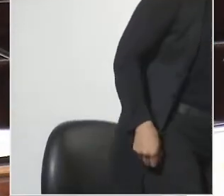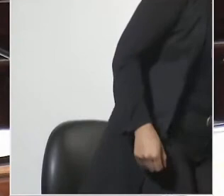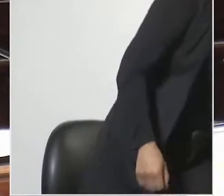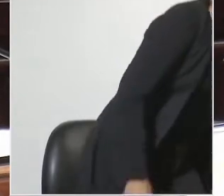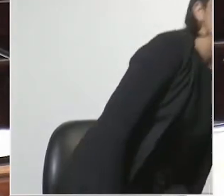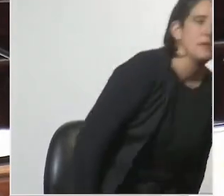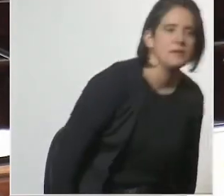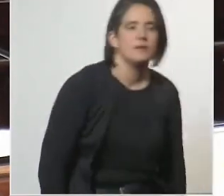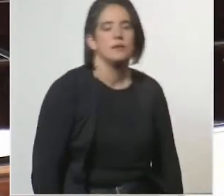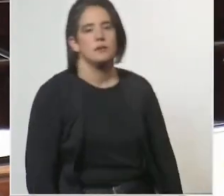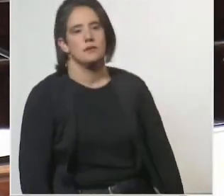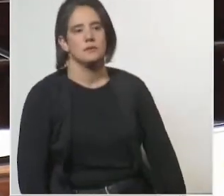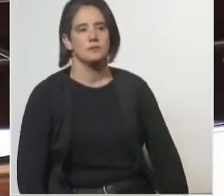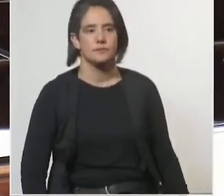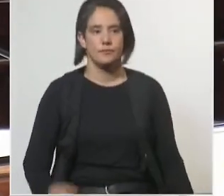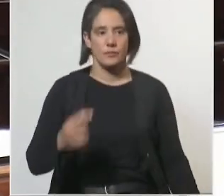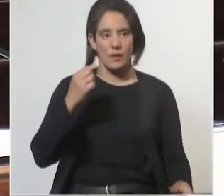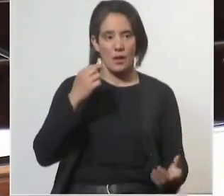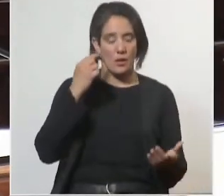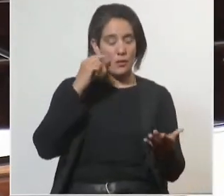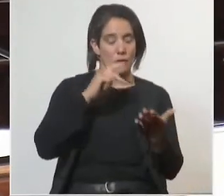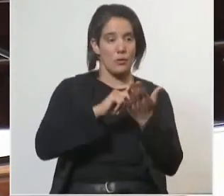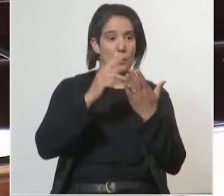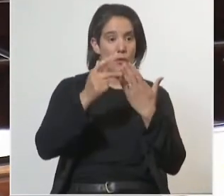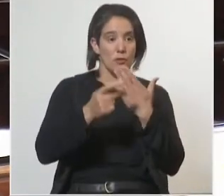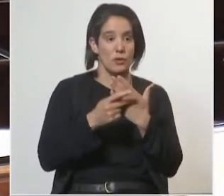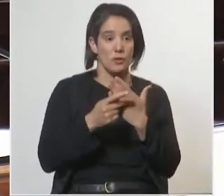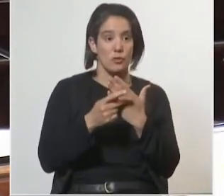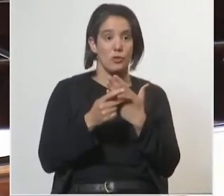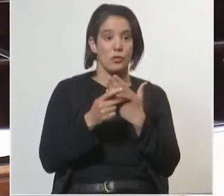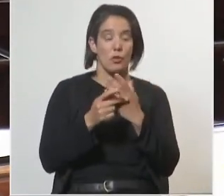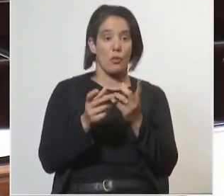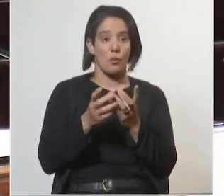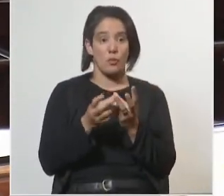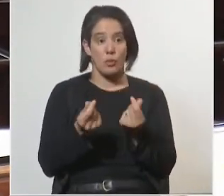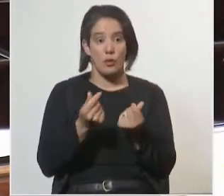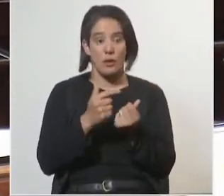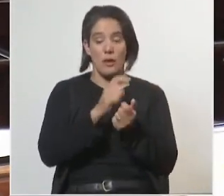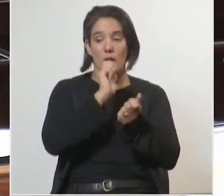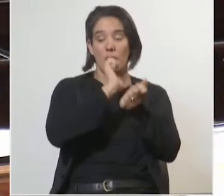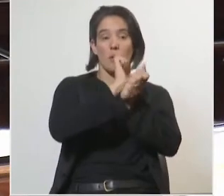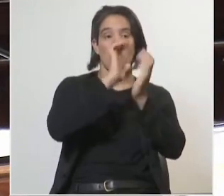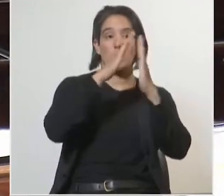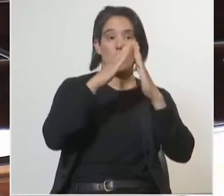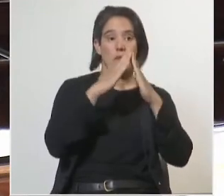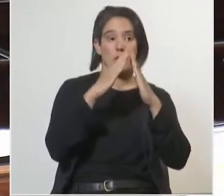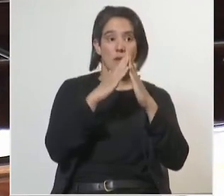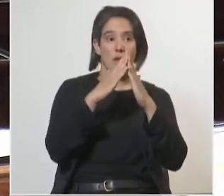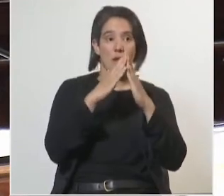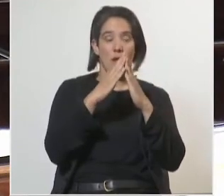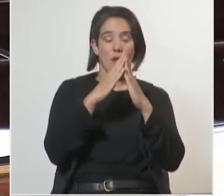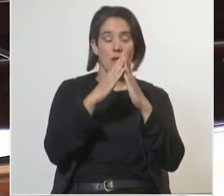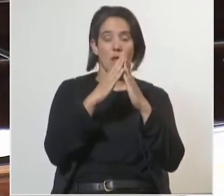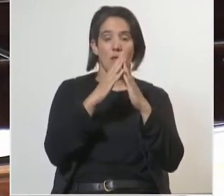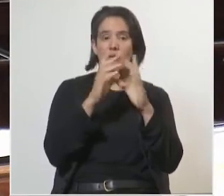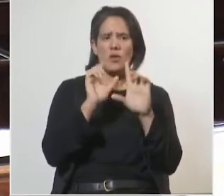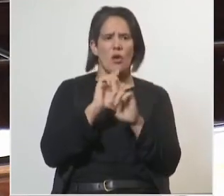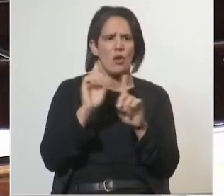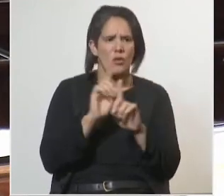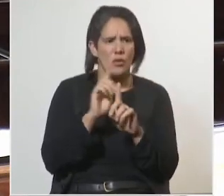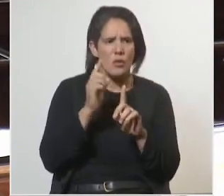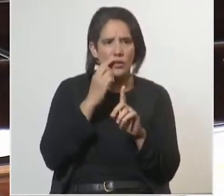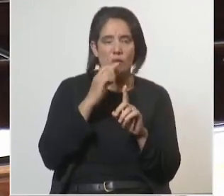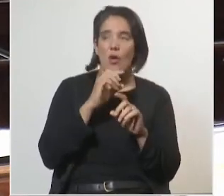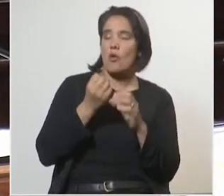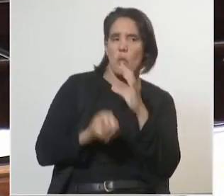de que nuestro proyecto prescribiera la prisión domiciliaria de oficio no es